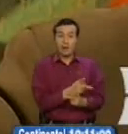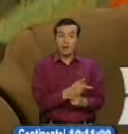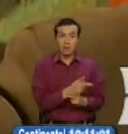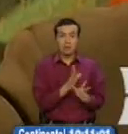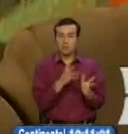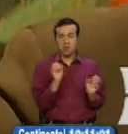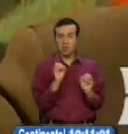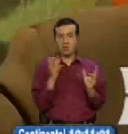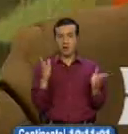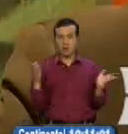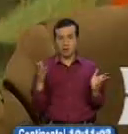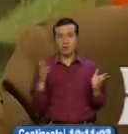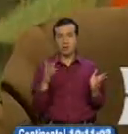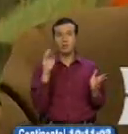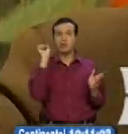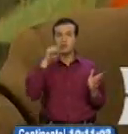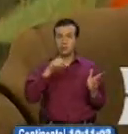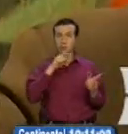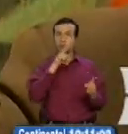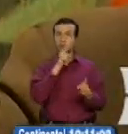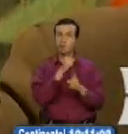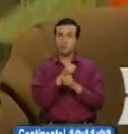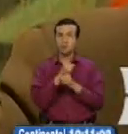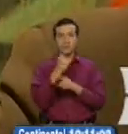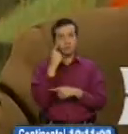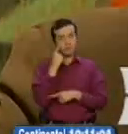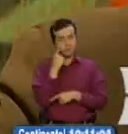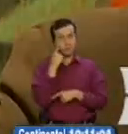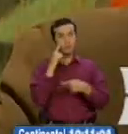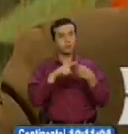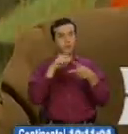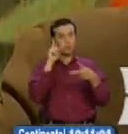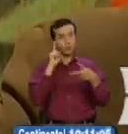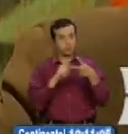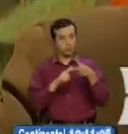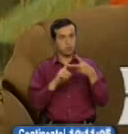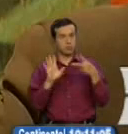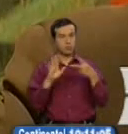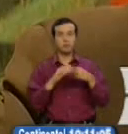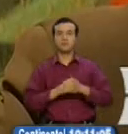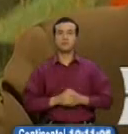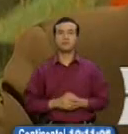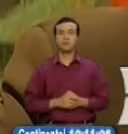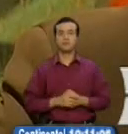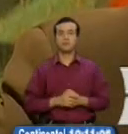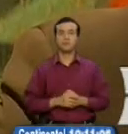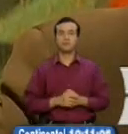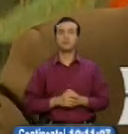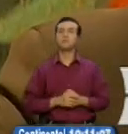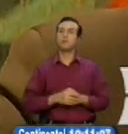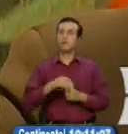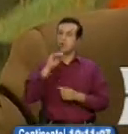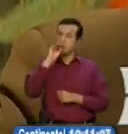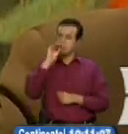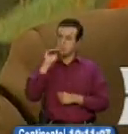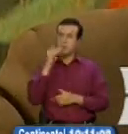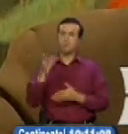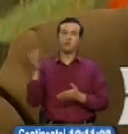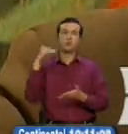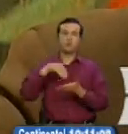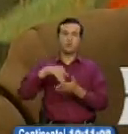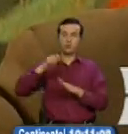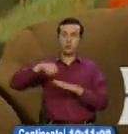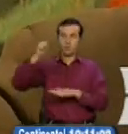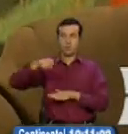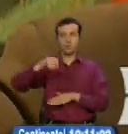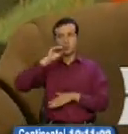inmunidad, pero sí está protegido por el fuero. La segunda situación, le vamos a especificar nuevamente al señor